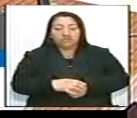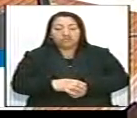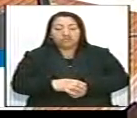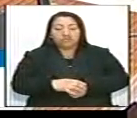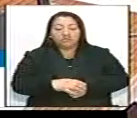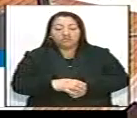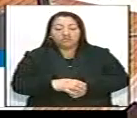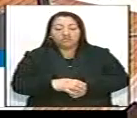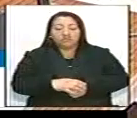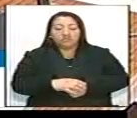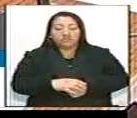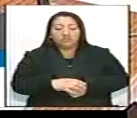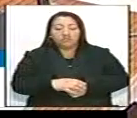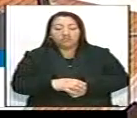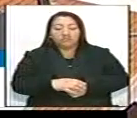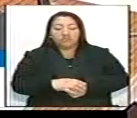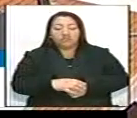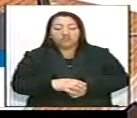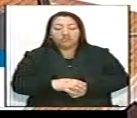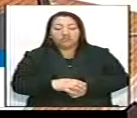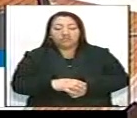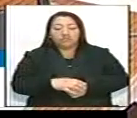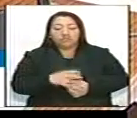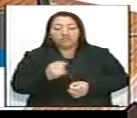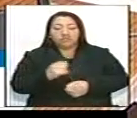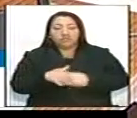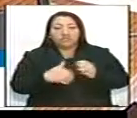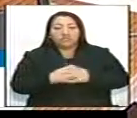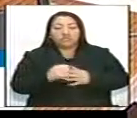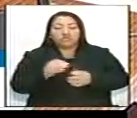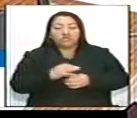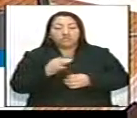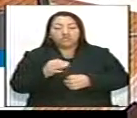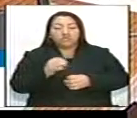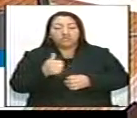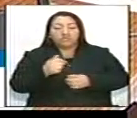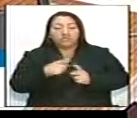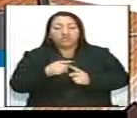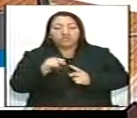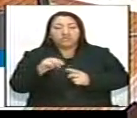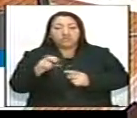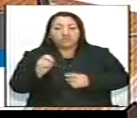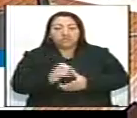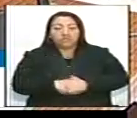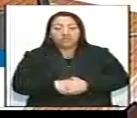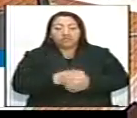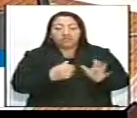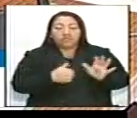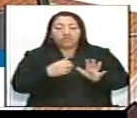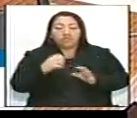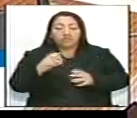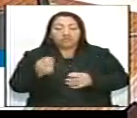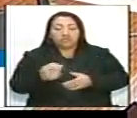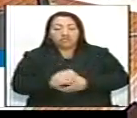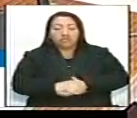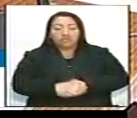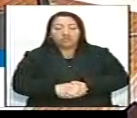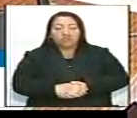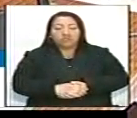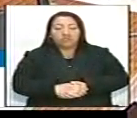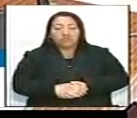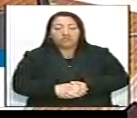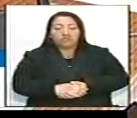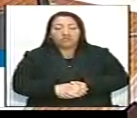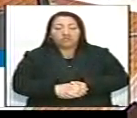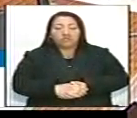En promedio se ha transferido a los distritos de la provincia de Satipo más de 600.000. La